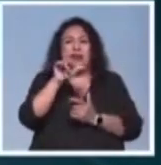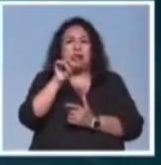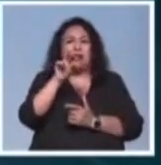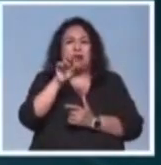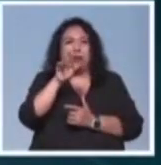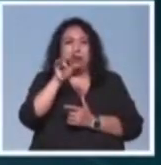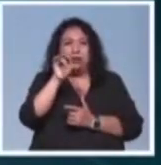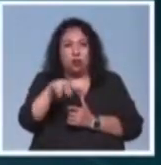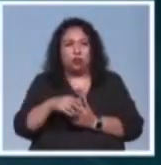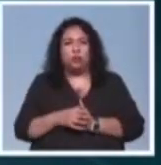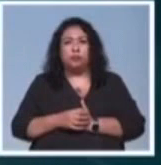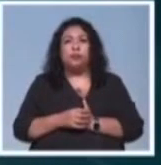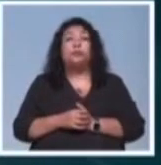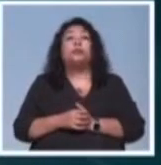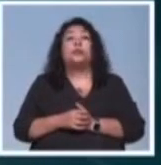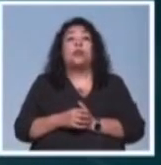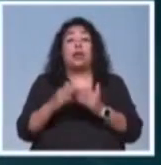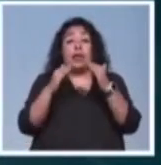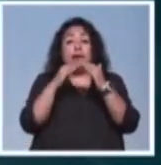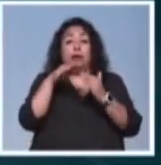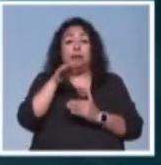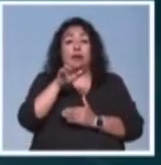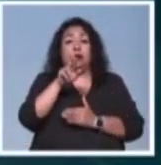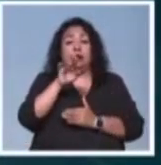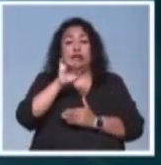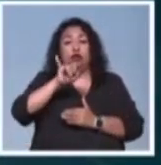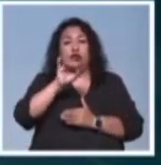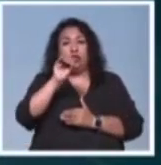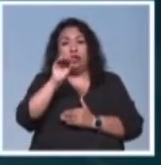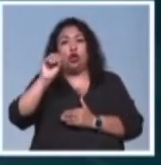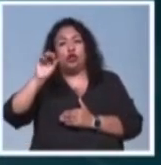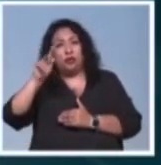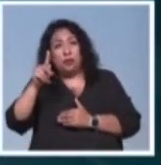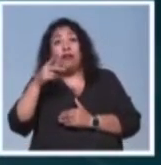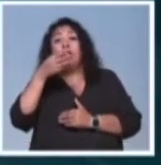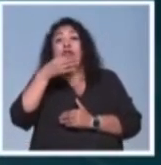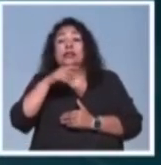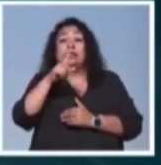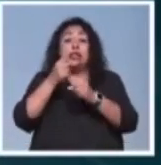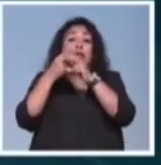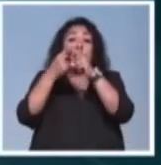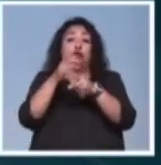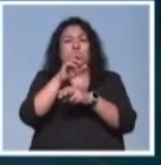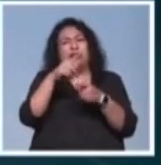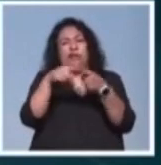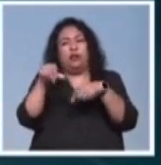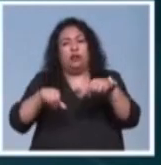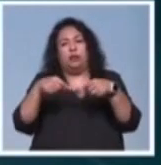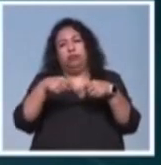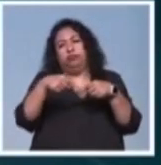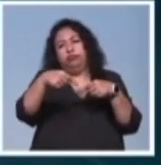Breton. La Casa María José y Octavio Paz estará celebrando este centenario del surrealismo con otros eventos a lo largo